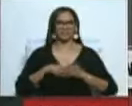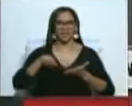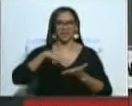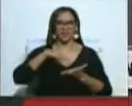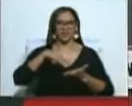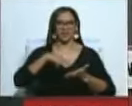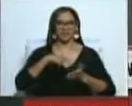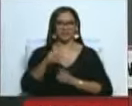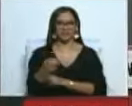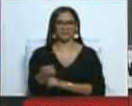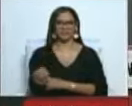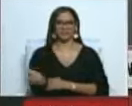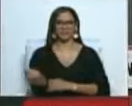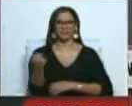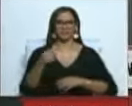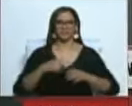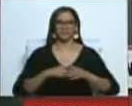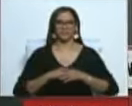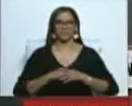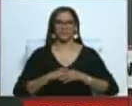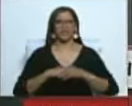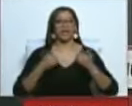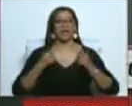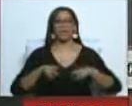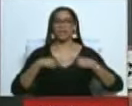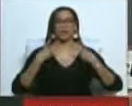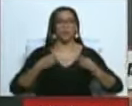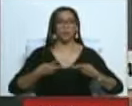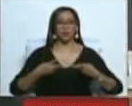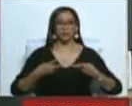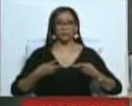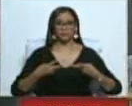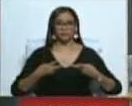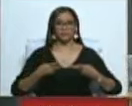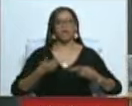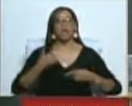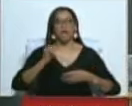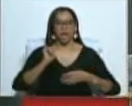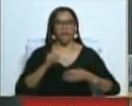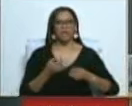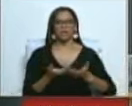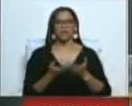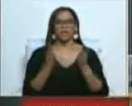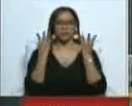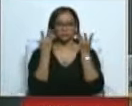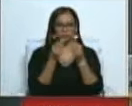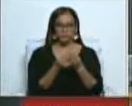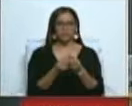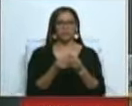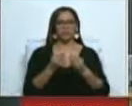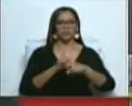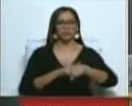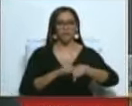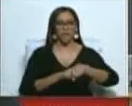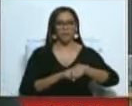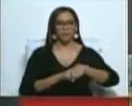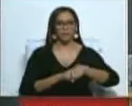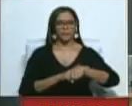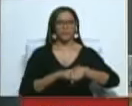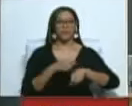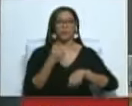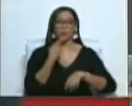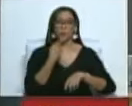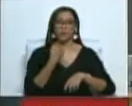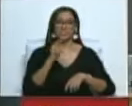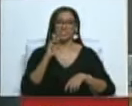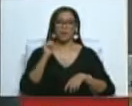aquí, sí. Ahora hay que renovarse. Adaptarse a los tiempos. Como dice Ramonet, estamos